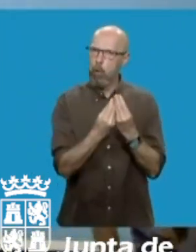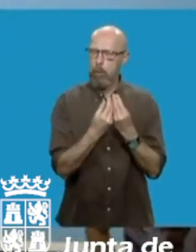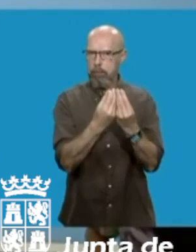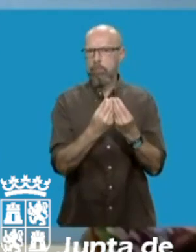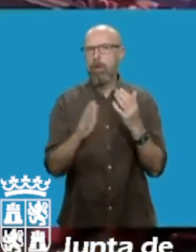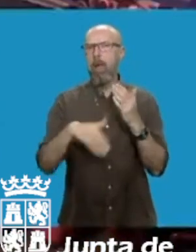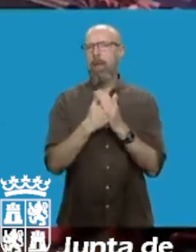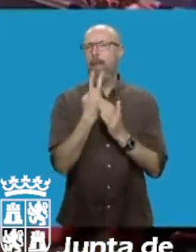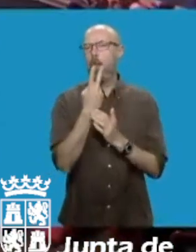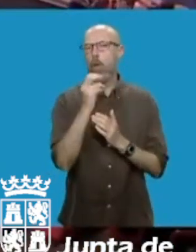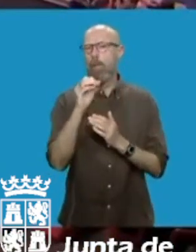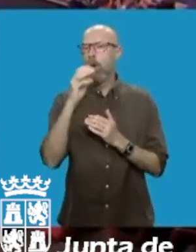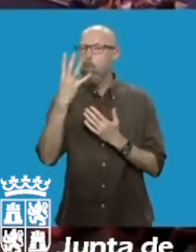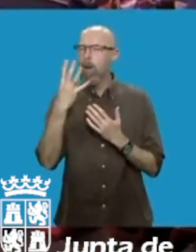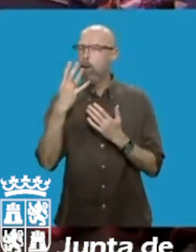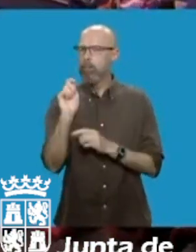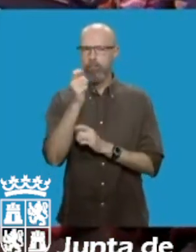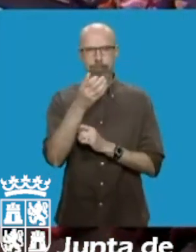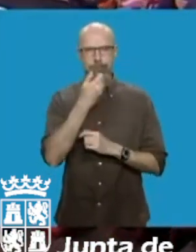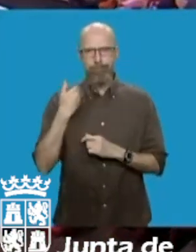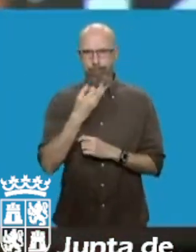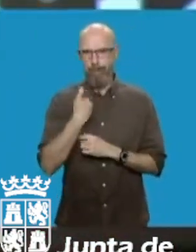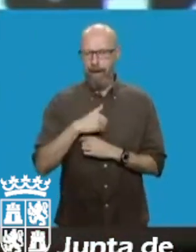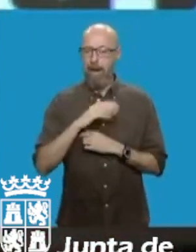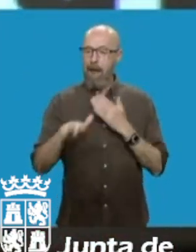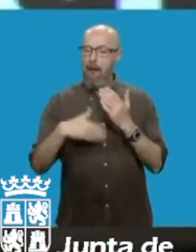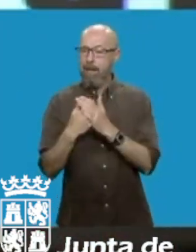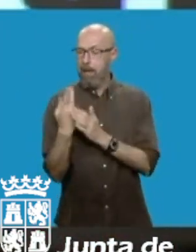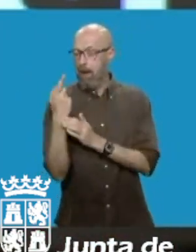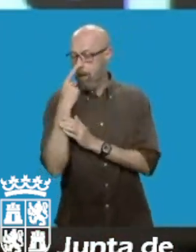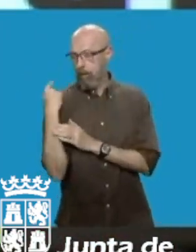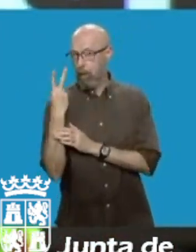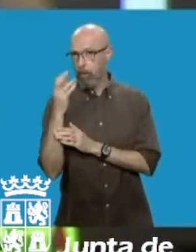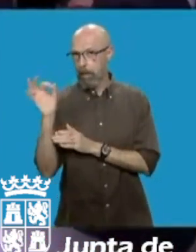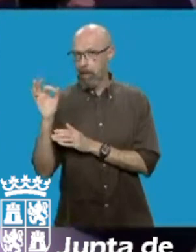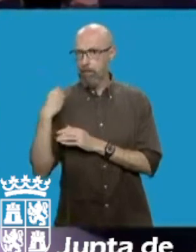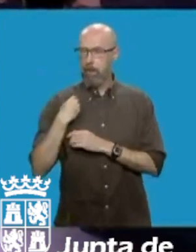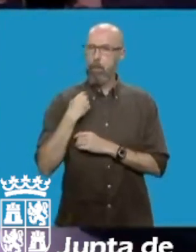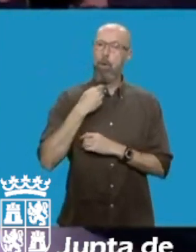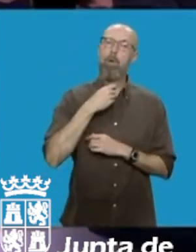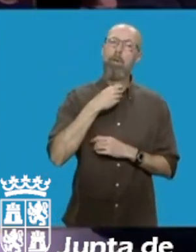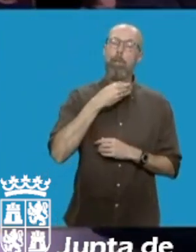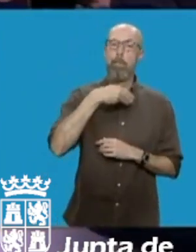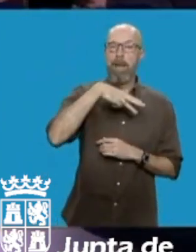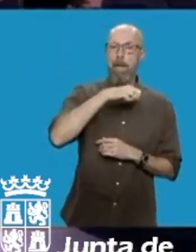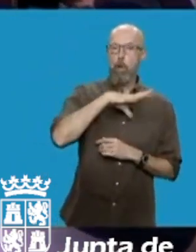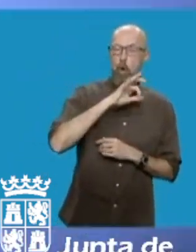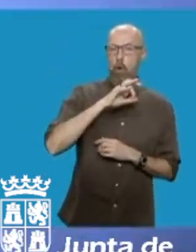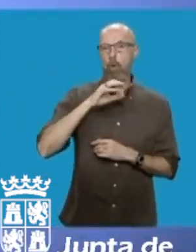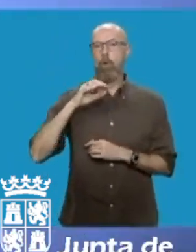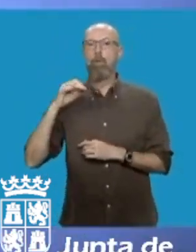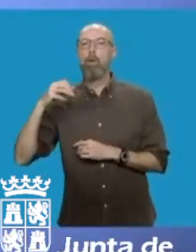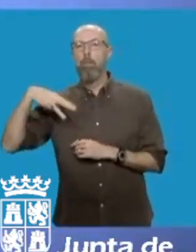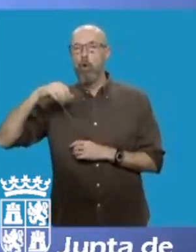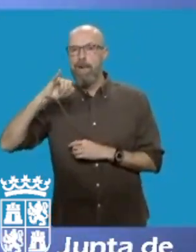el año 2004. Desde entonces, hasta el pasado 2020, Antonio Merino Mori y Francisco Javier Moyano Prieto